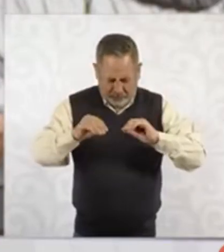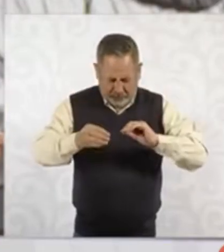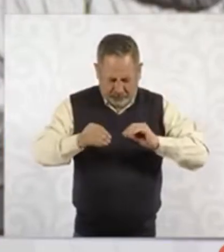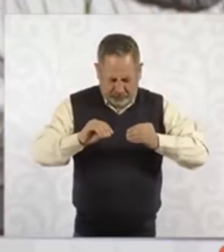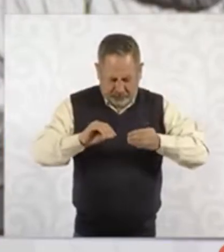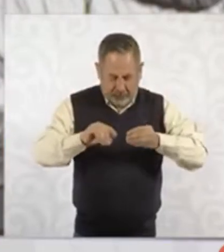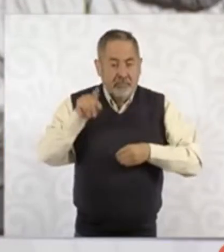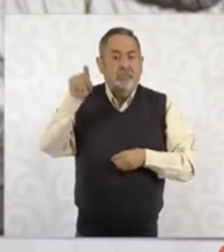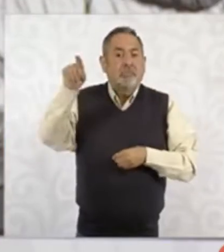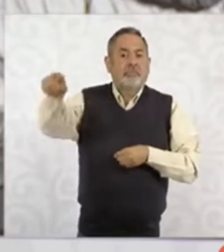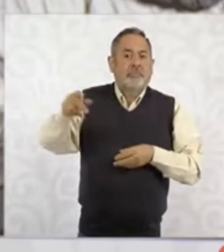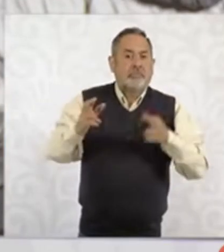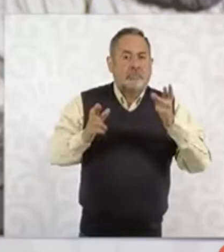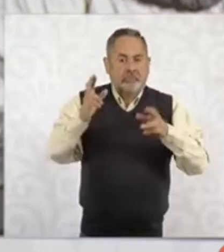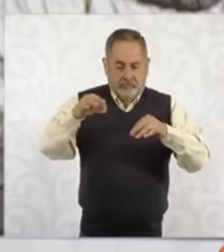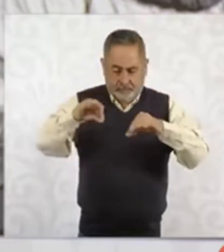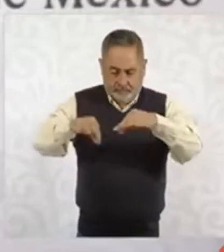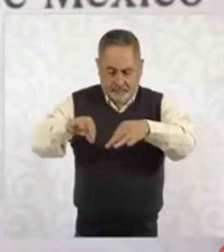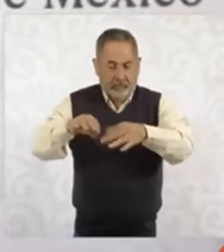Gratuito.